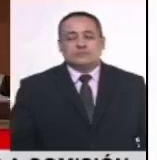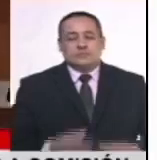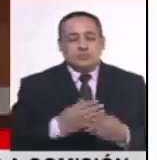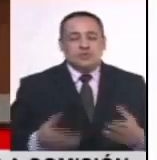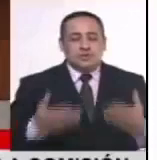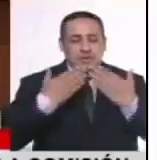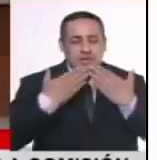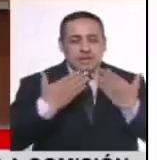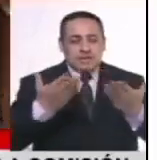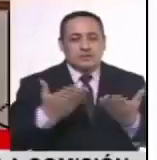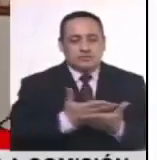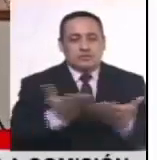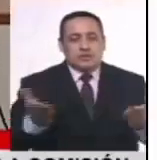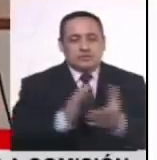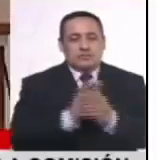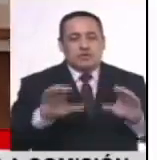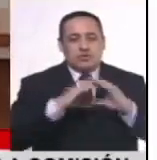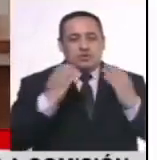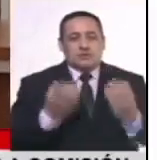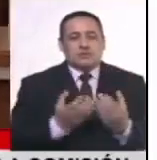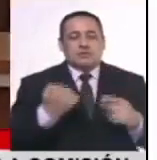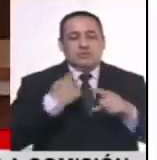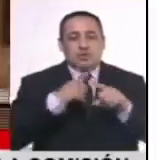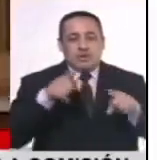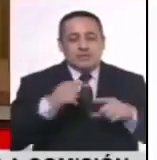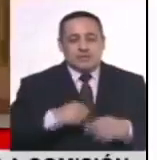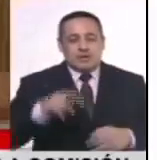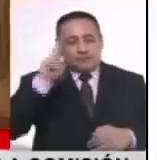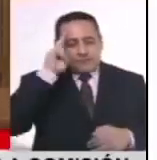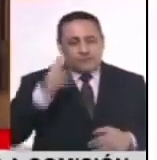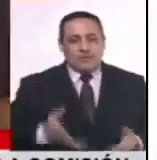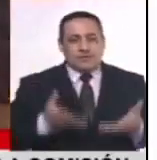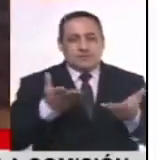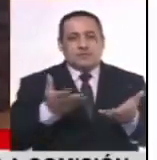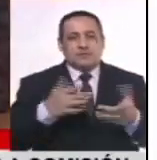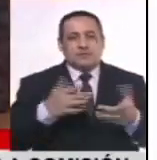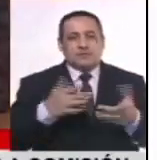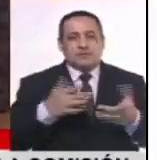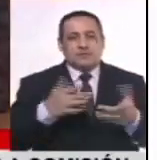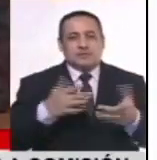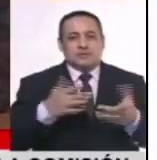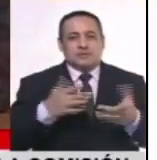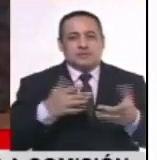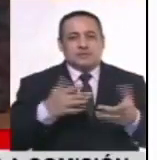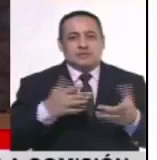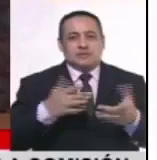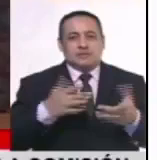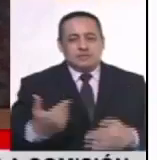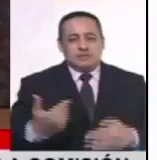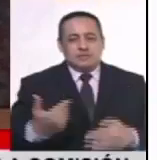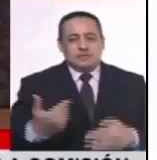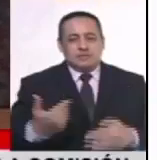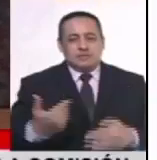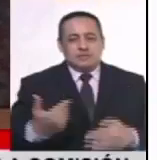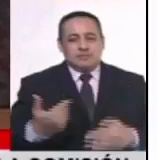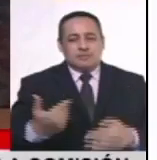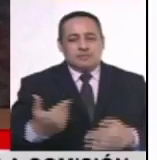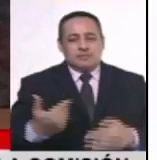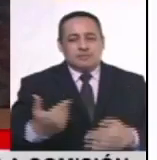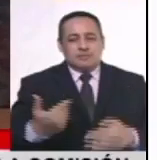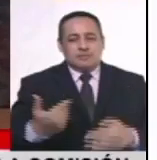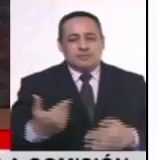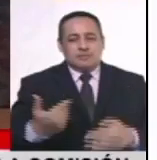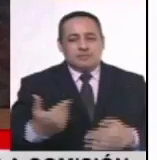Gracias, colegas congresistas, por esta confianza. Y quisiera invitarle al presidente, al congresista segundo